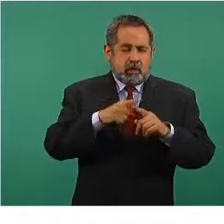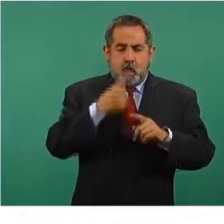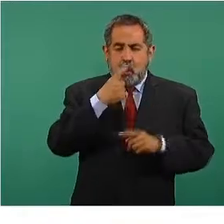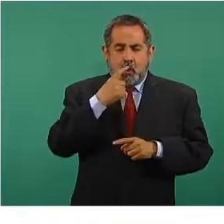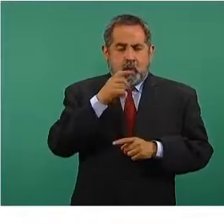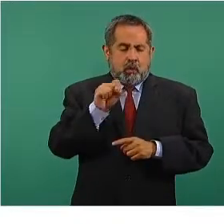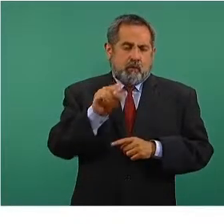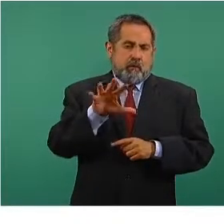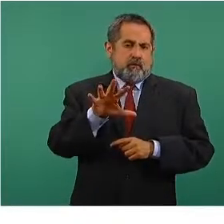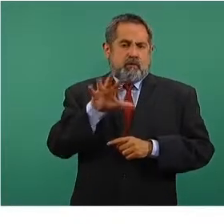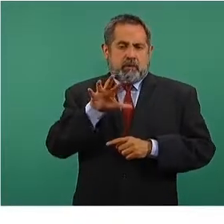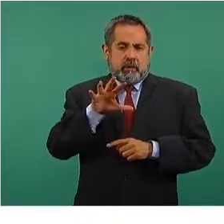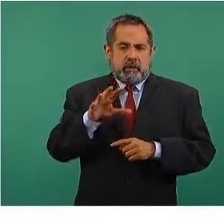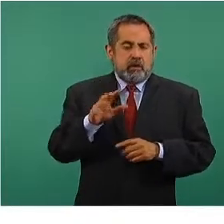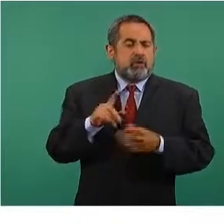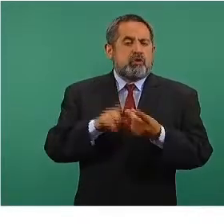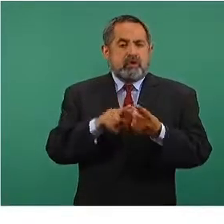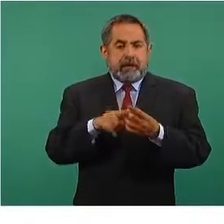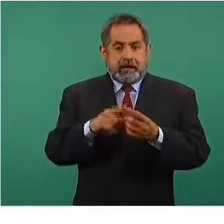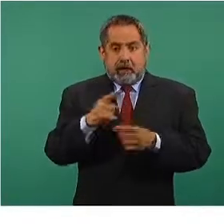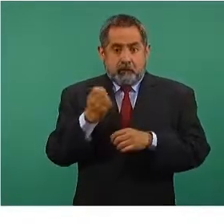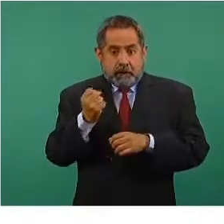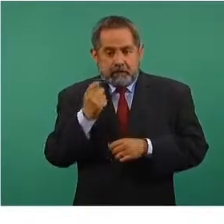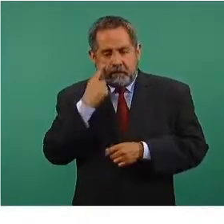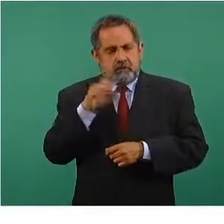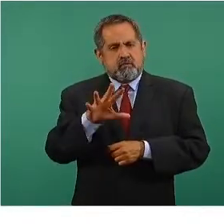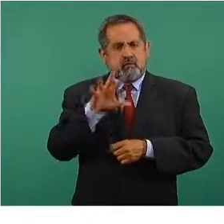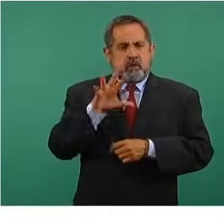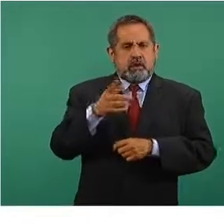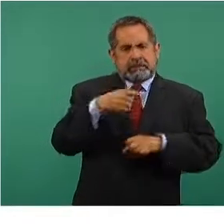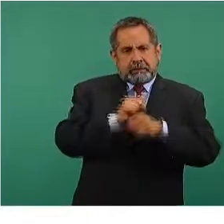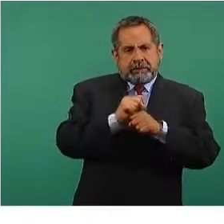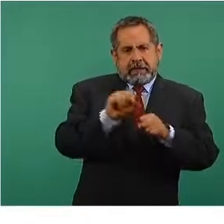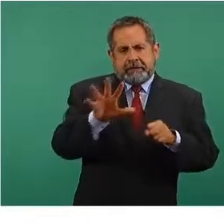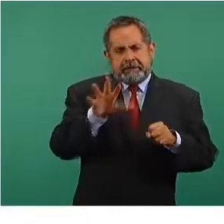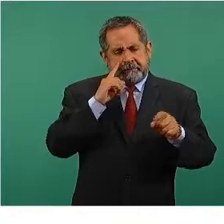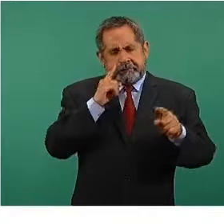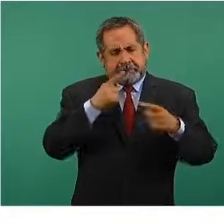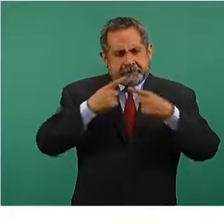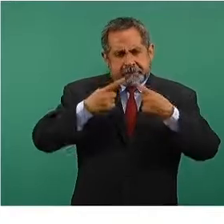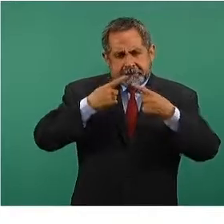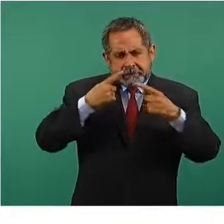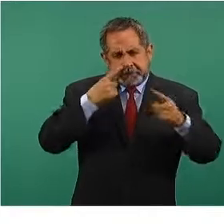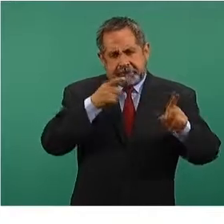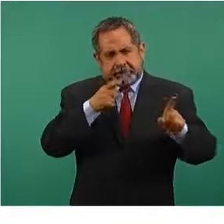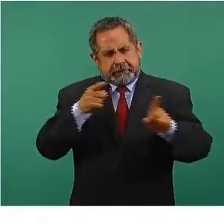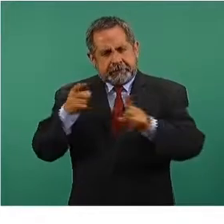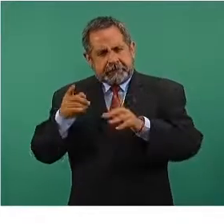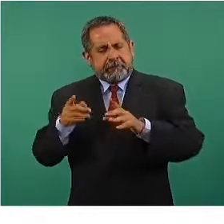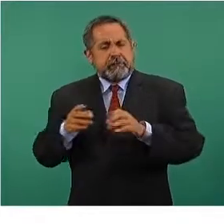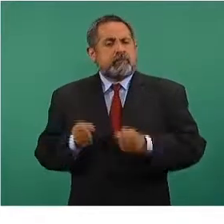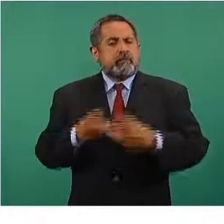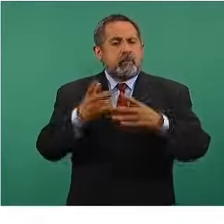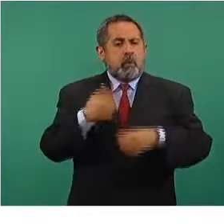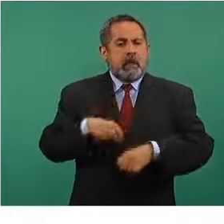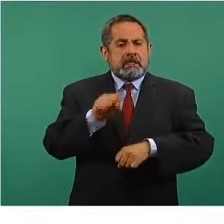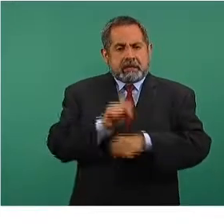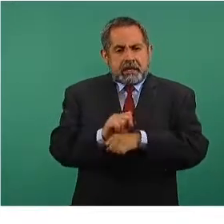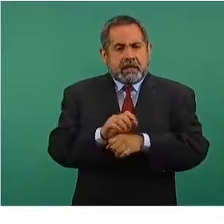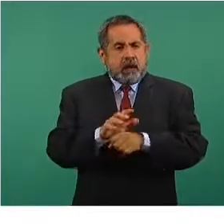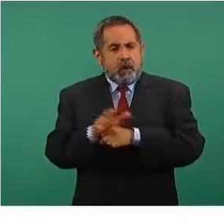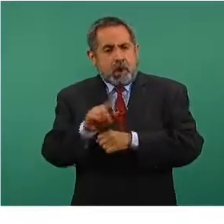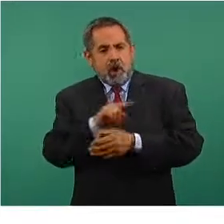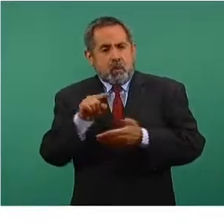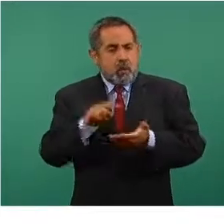color depende del exceso de cada semana, y vamos a ver, es una forma gráfica de ver en qué semanas, en qué